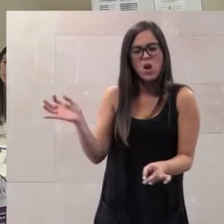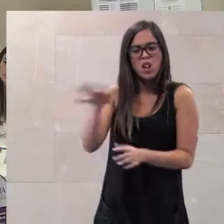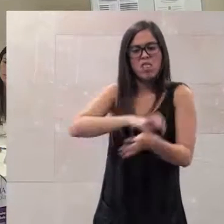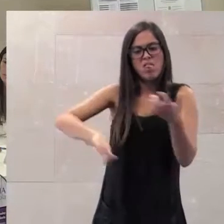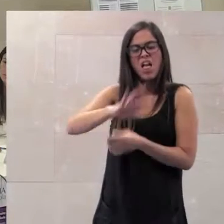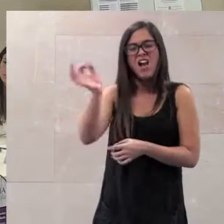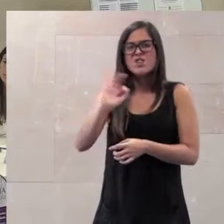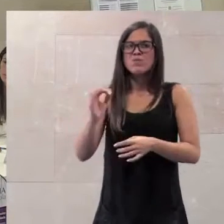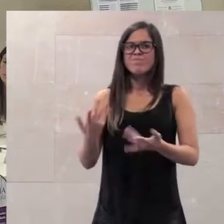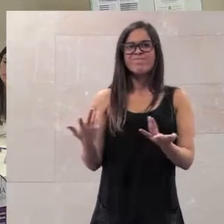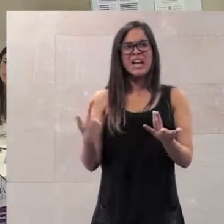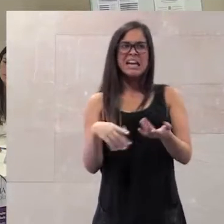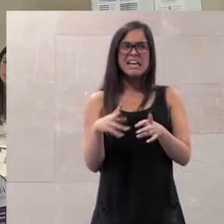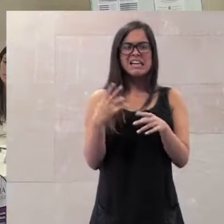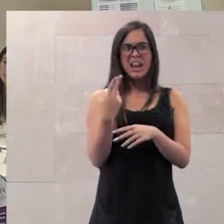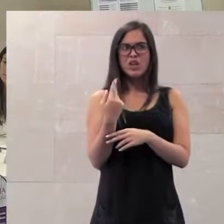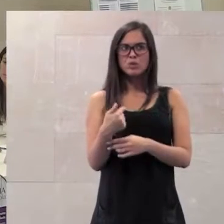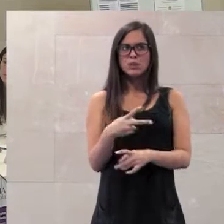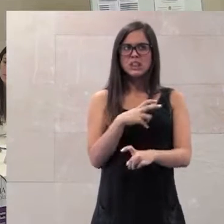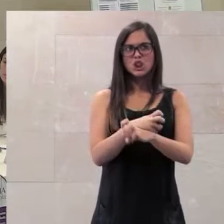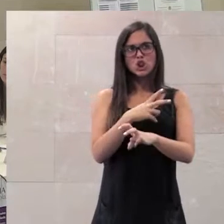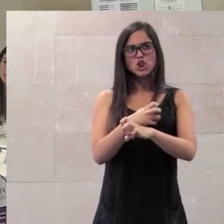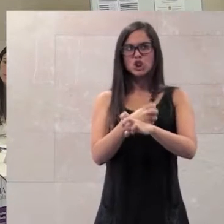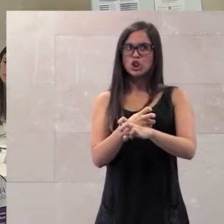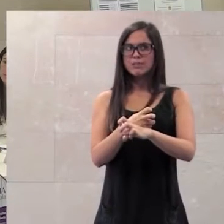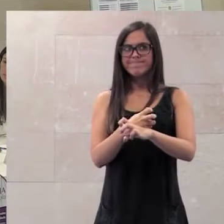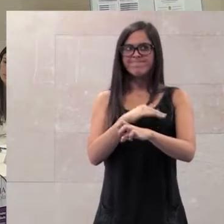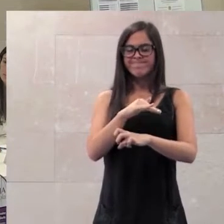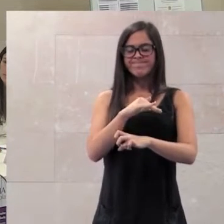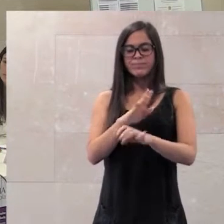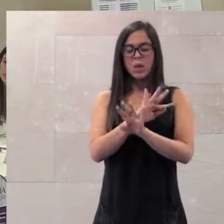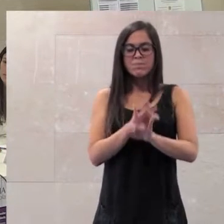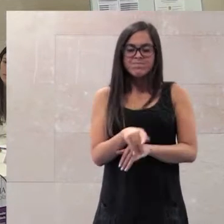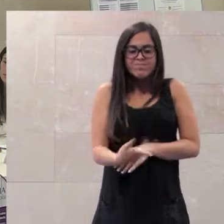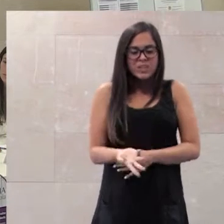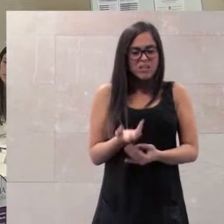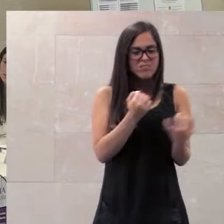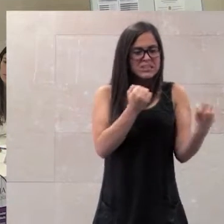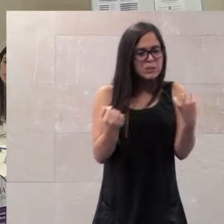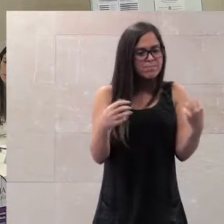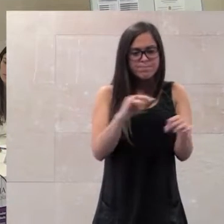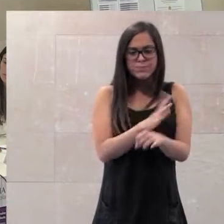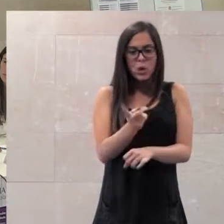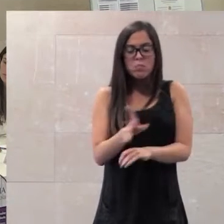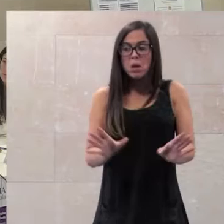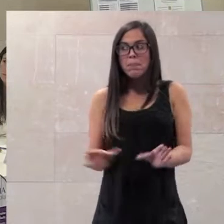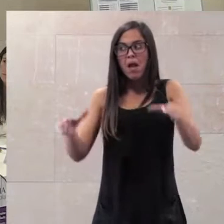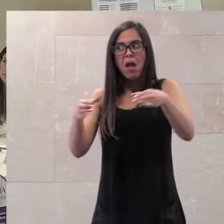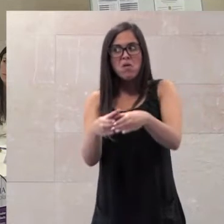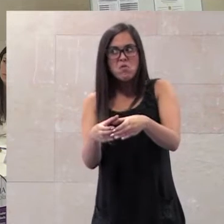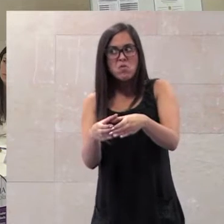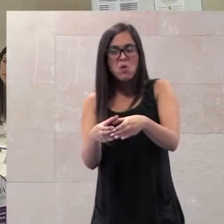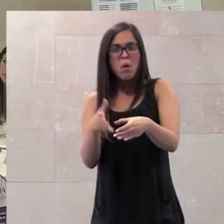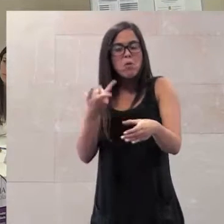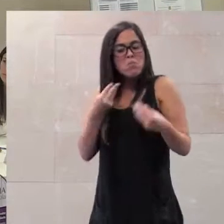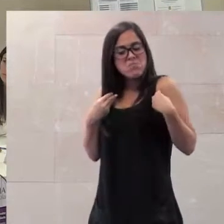relación tóxica que no identifica, quizá directamente no va a ir a un servicio municipal, pero igual sí va a un espacio en el que va a hablar sobre duelo o sobre mi